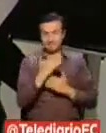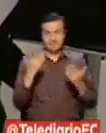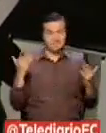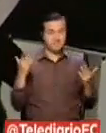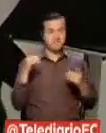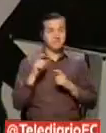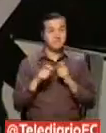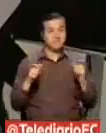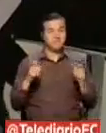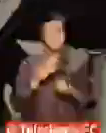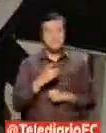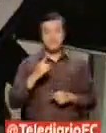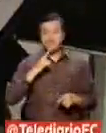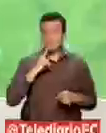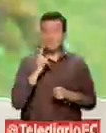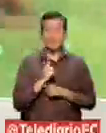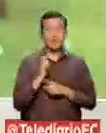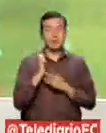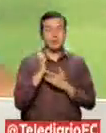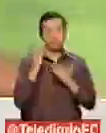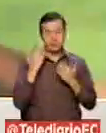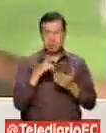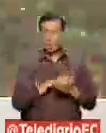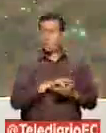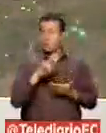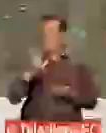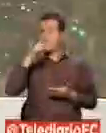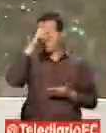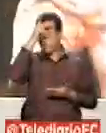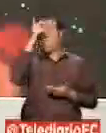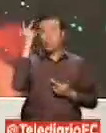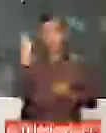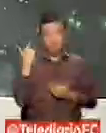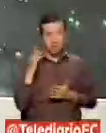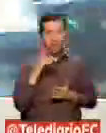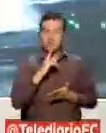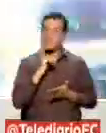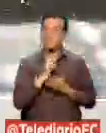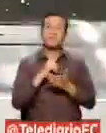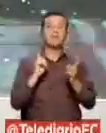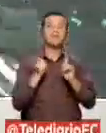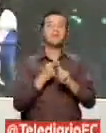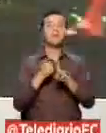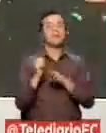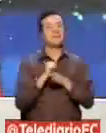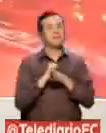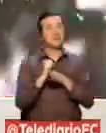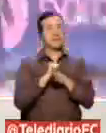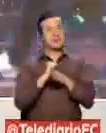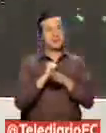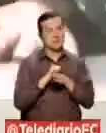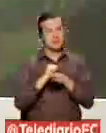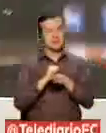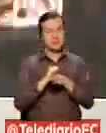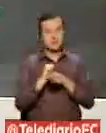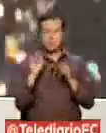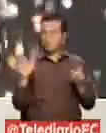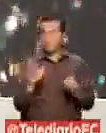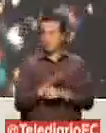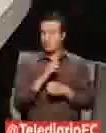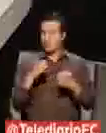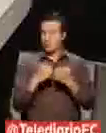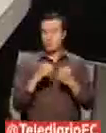los televidentes. Así es, Ecuador ya viajó a Perú, ya se encuentra ahí y realizó el primer entrenamiento para este partido amistoso. Está completo el